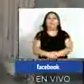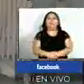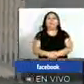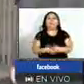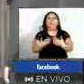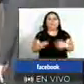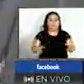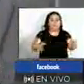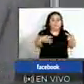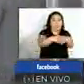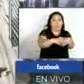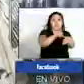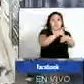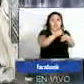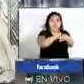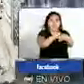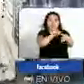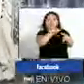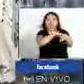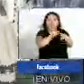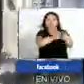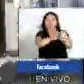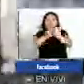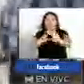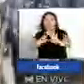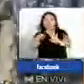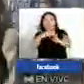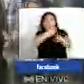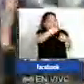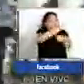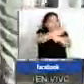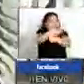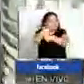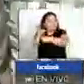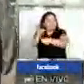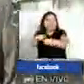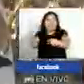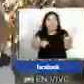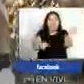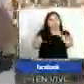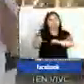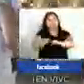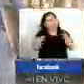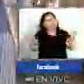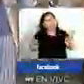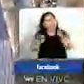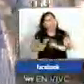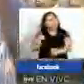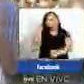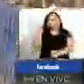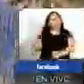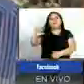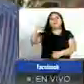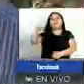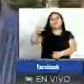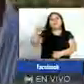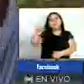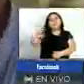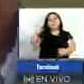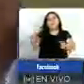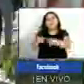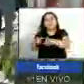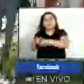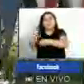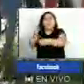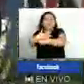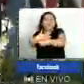8 de 10 los representantes de los partidos políticos los que acudieron a la convocatoria del fiscal. El partido Nuevas Ideas